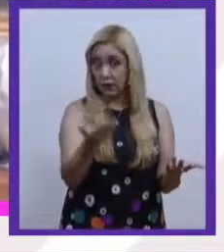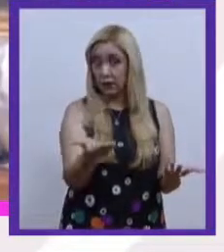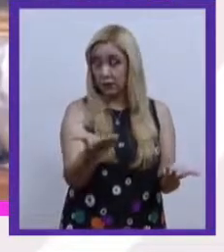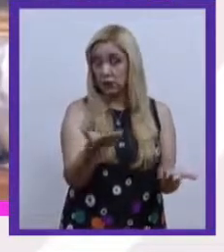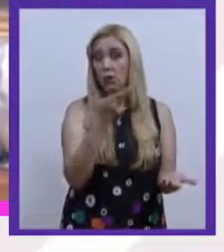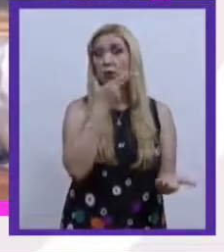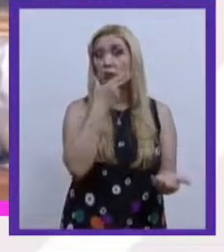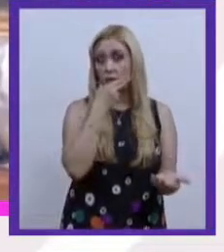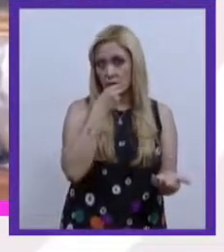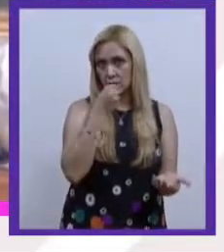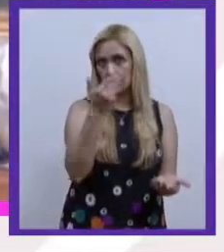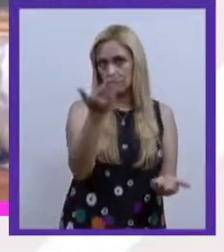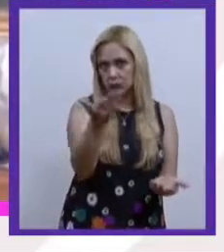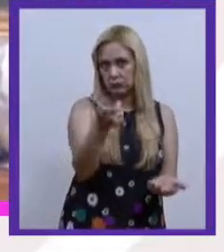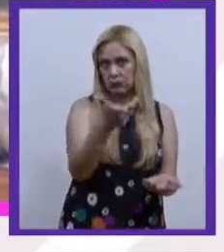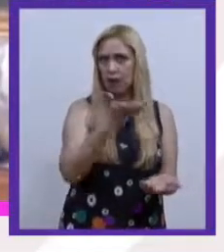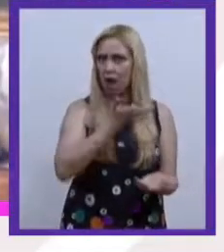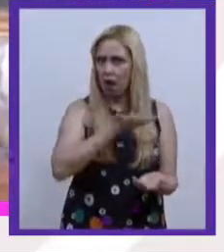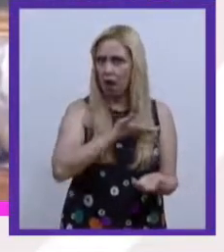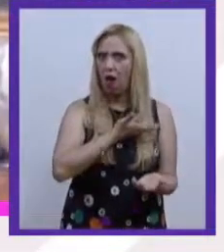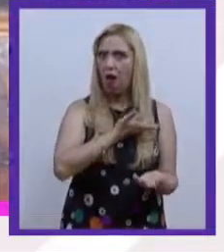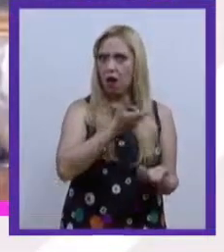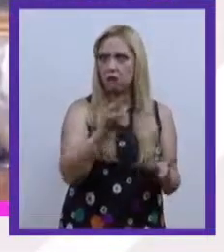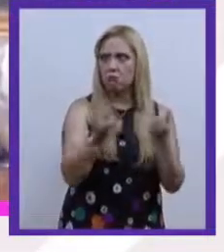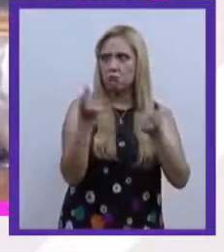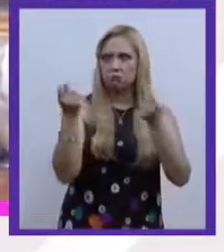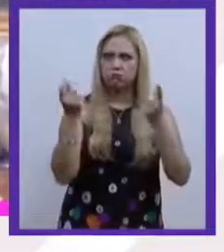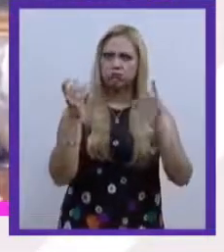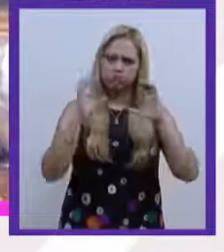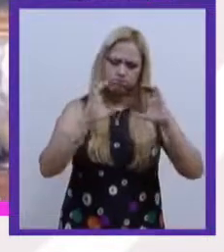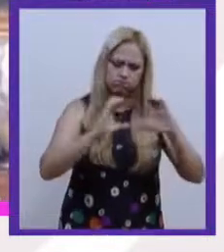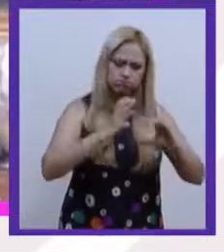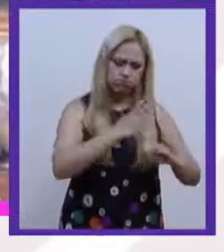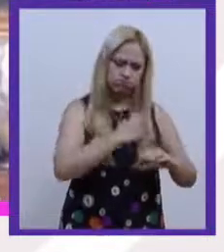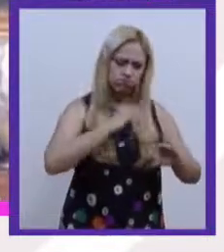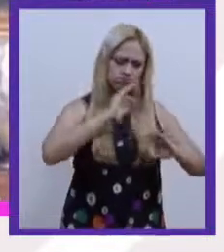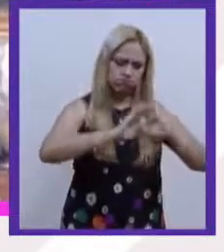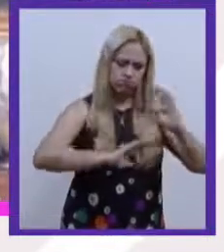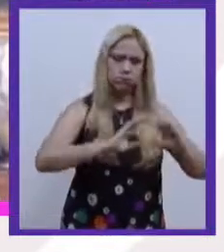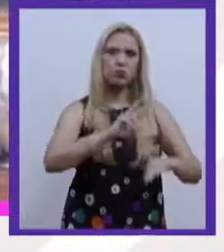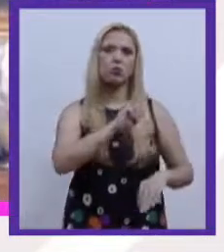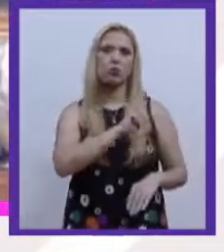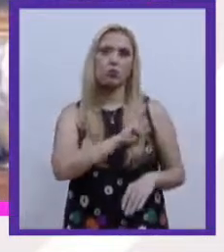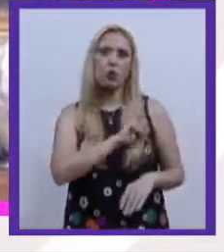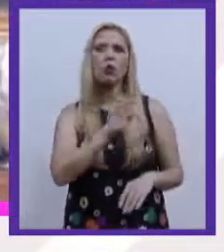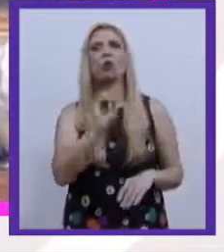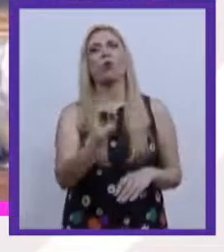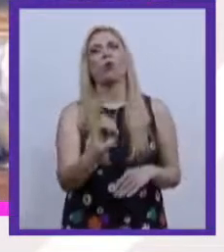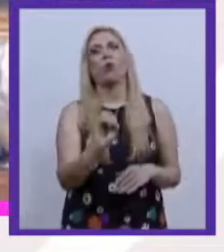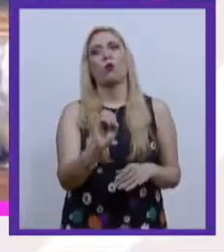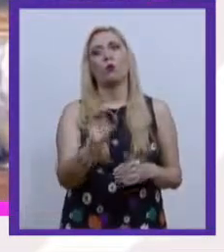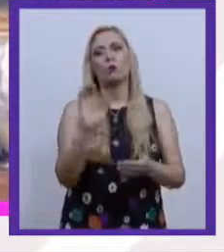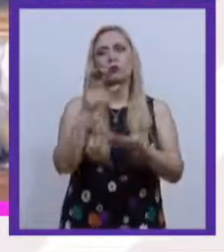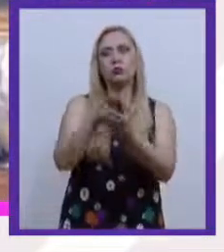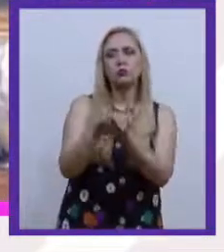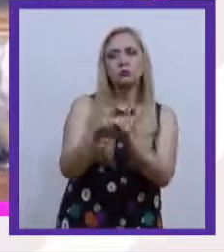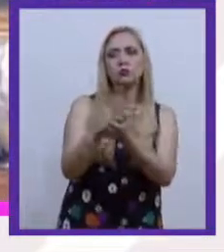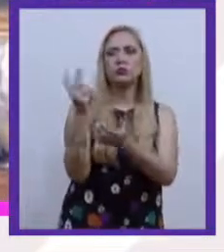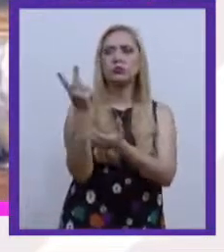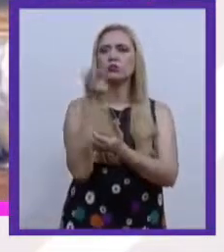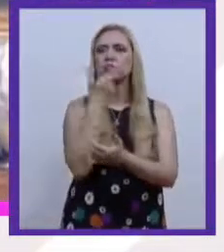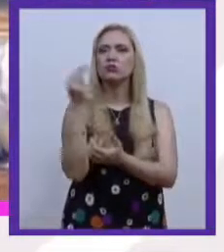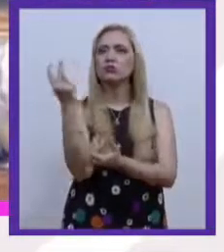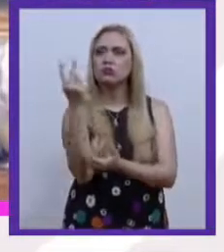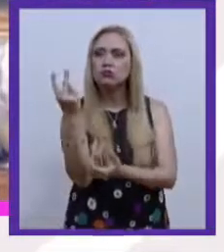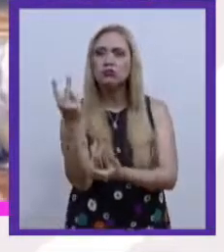también cuidan. Y pues el tema de licencia de paternidad, como saben, aquí en Espacio Diverso ya hemos conversado sobre este tema y sabemos que